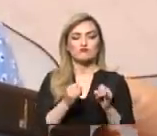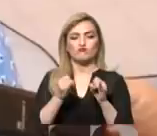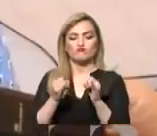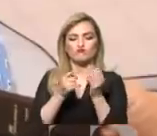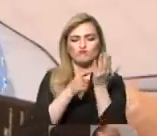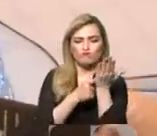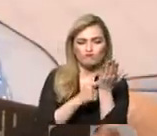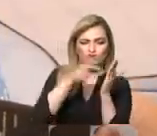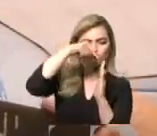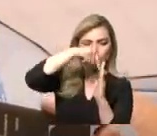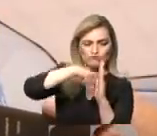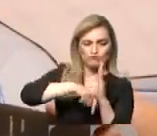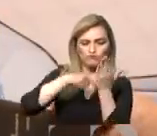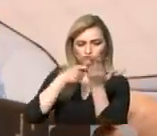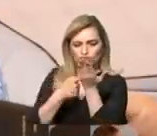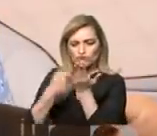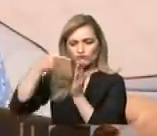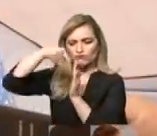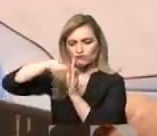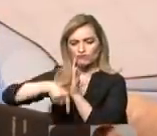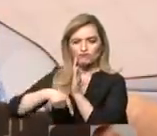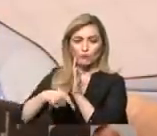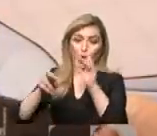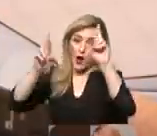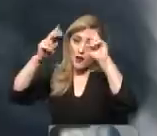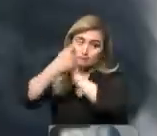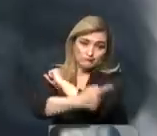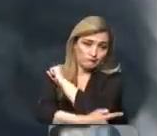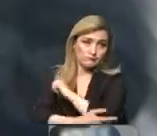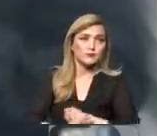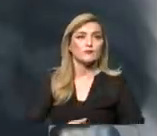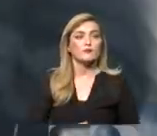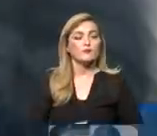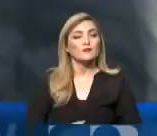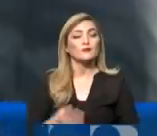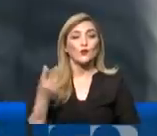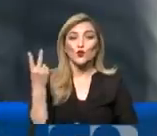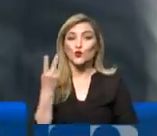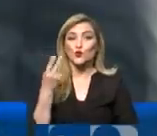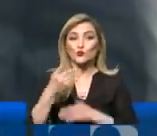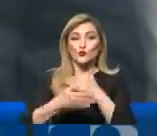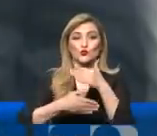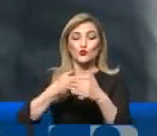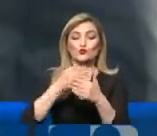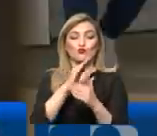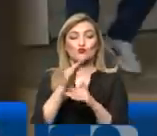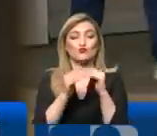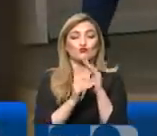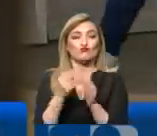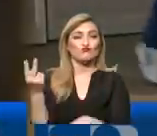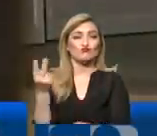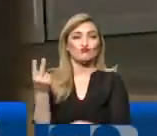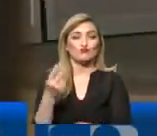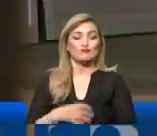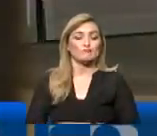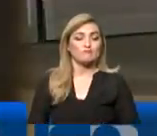propio análisis y luego, ojalá, la sanción que corresponda. Por lo pronto son 2 los procesos judiciales que avanzan. Los